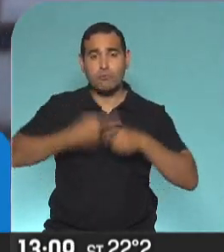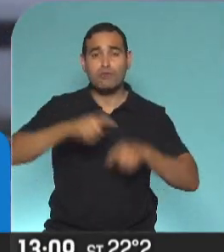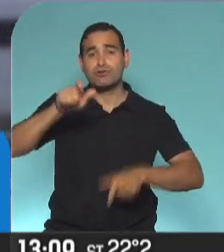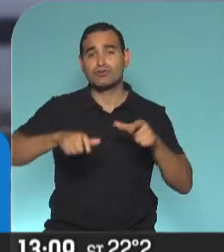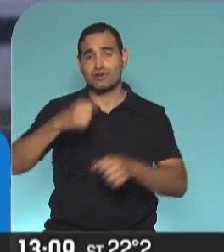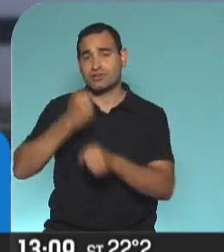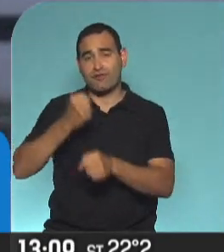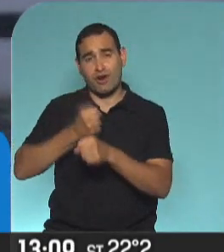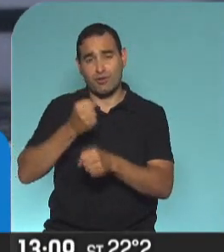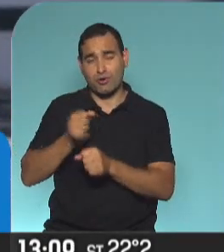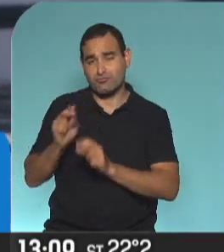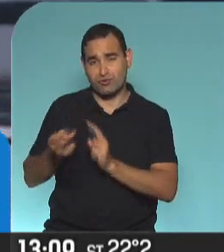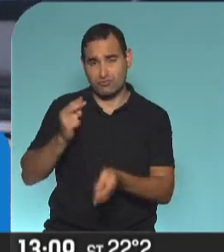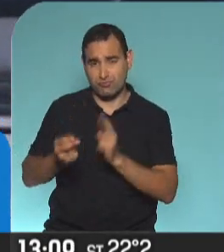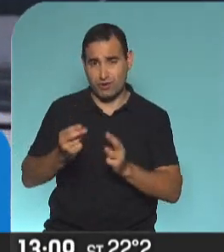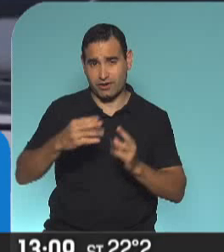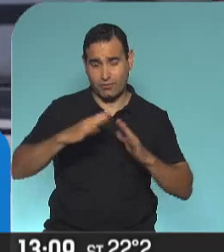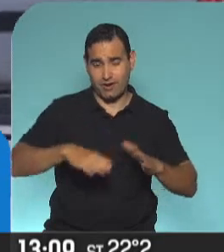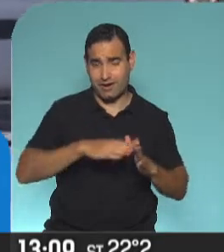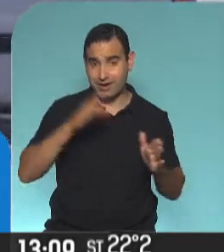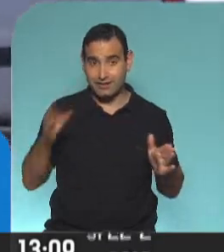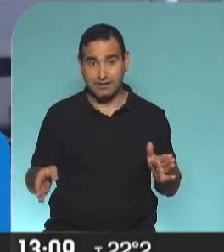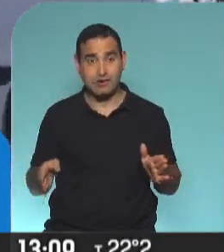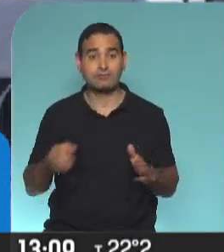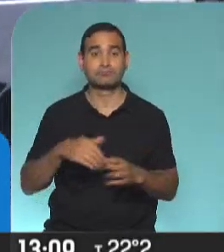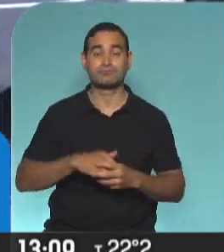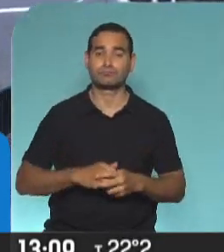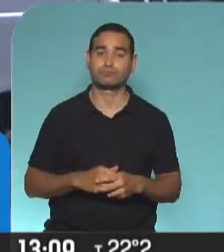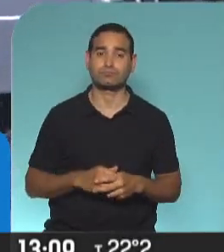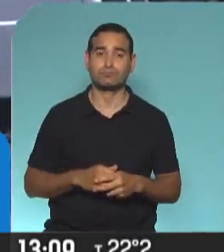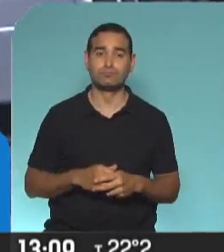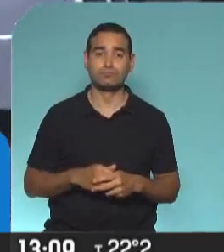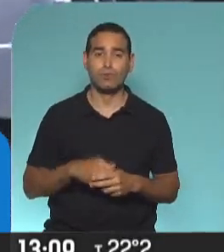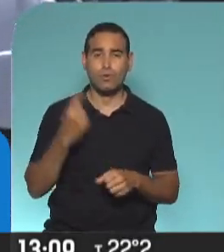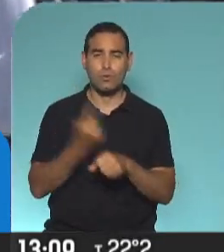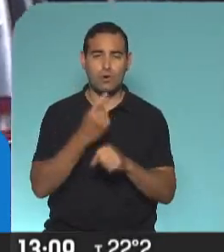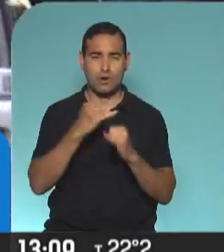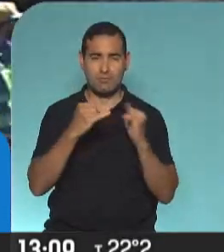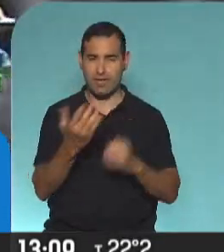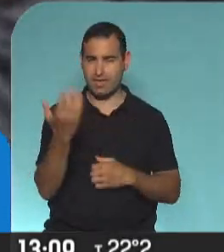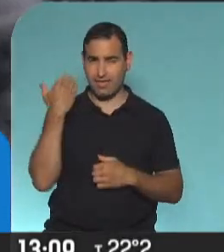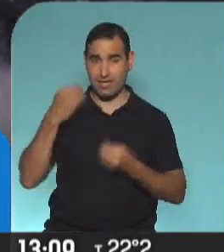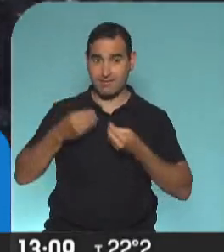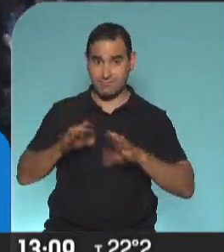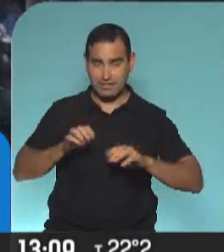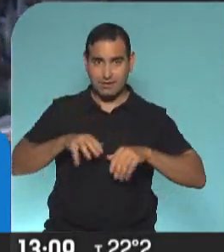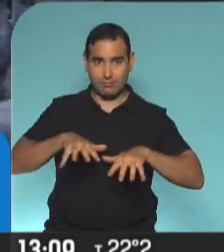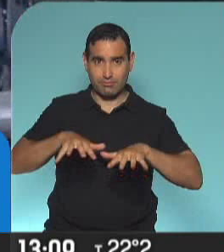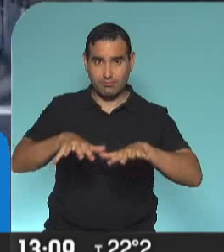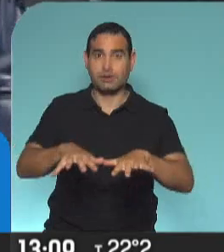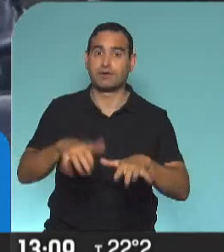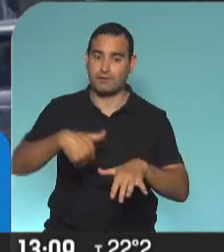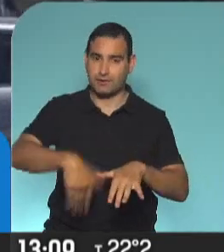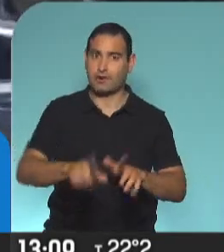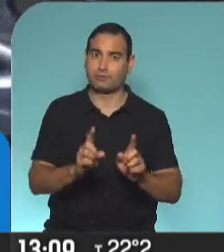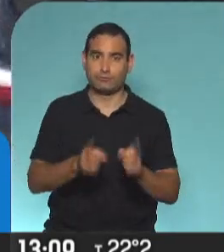que han caído durante esta cuarentena. Una jornada que ha comenzado hace apenas una hora y media nada más y promete ser muy extensa